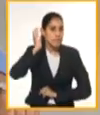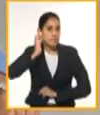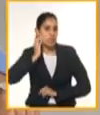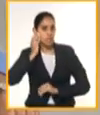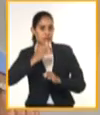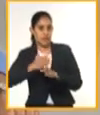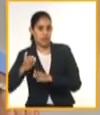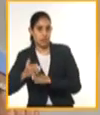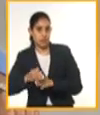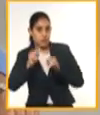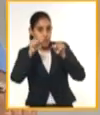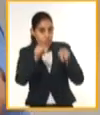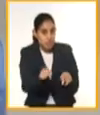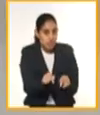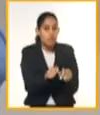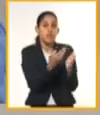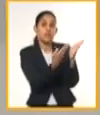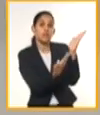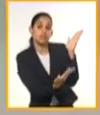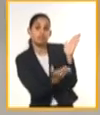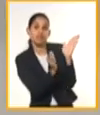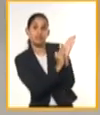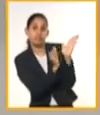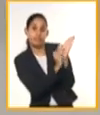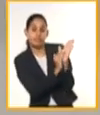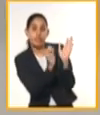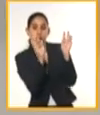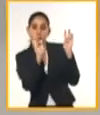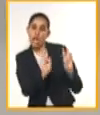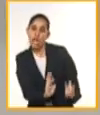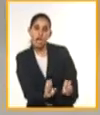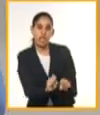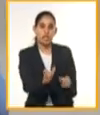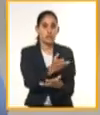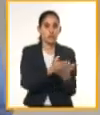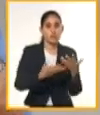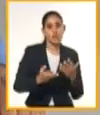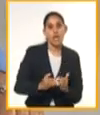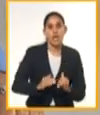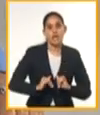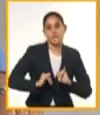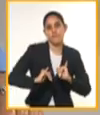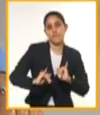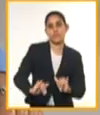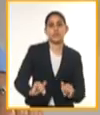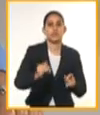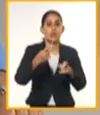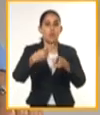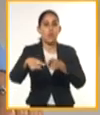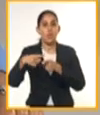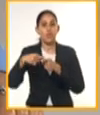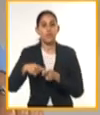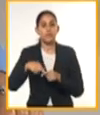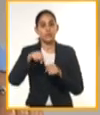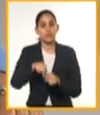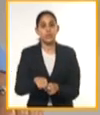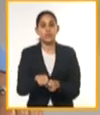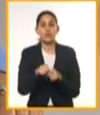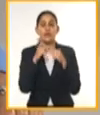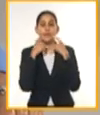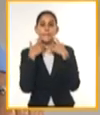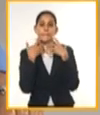este sitio además tiene línea editorial, publica noticias de otro tipo y es